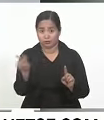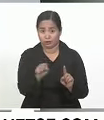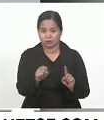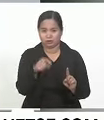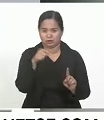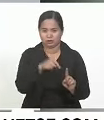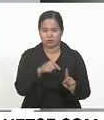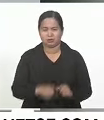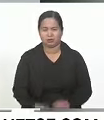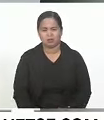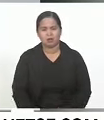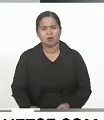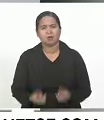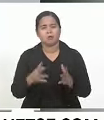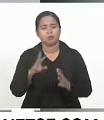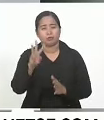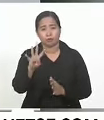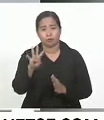obtuvo